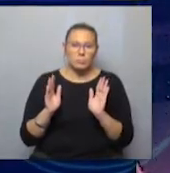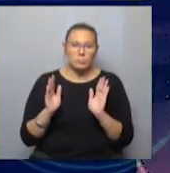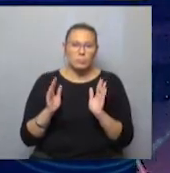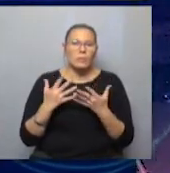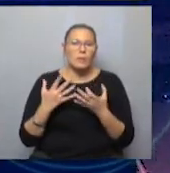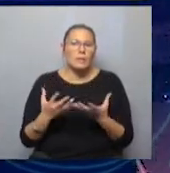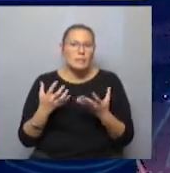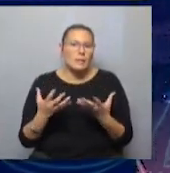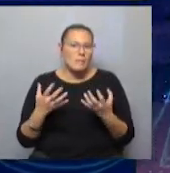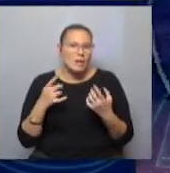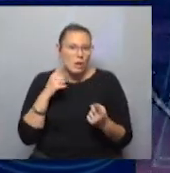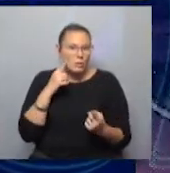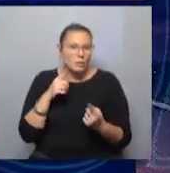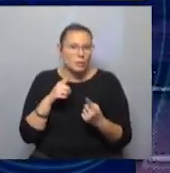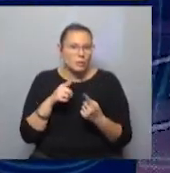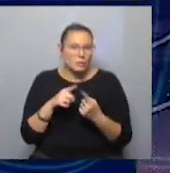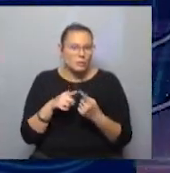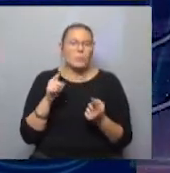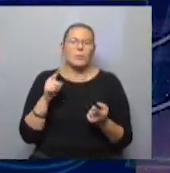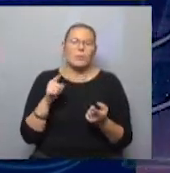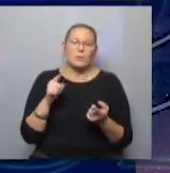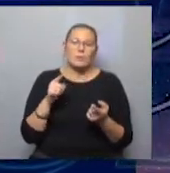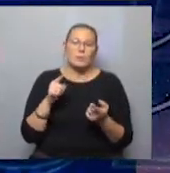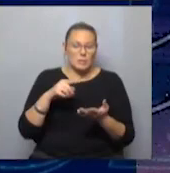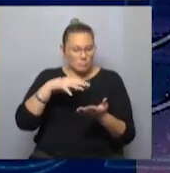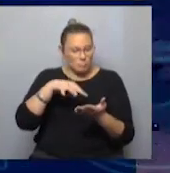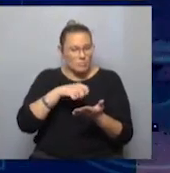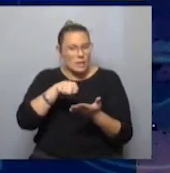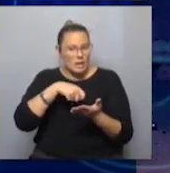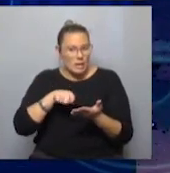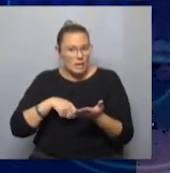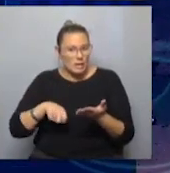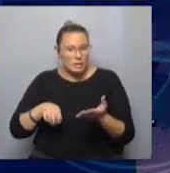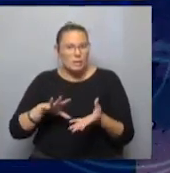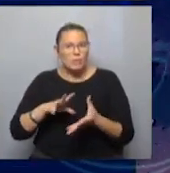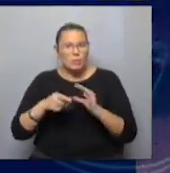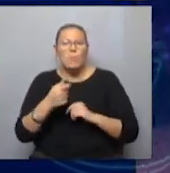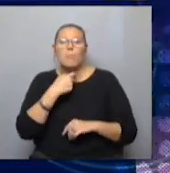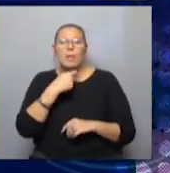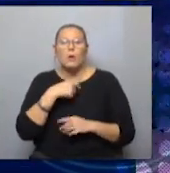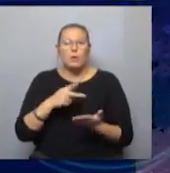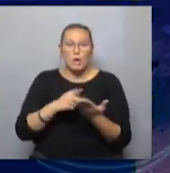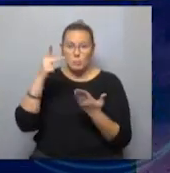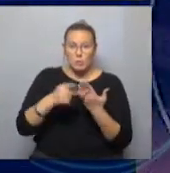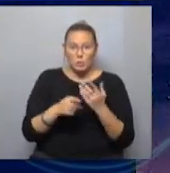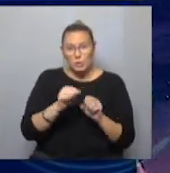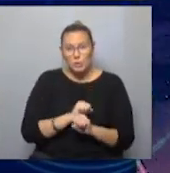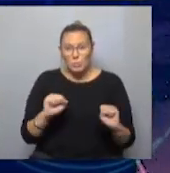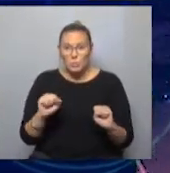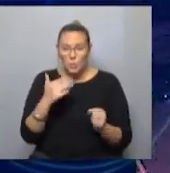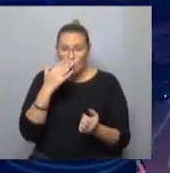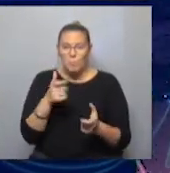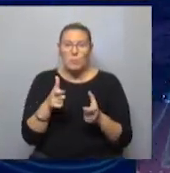las ganas y la intención de plasmar como en texto el abordaje pedagógico del proyecto. Bueno, y eso se dio